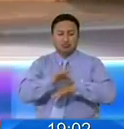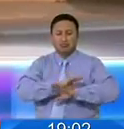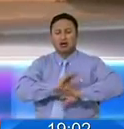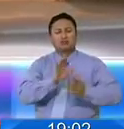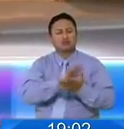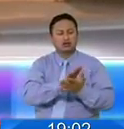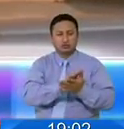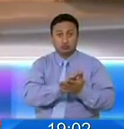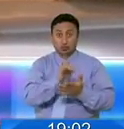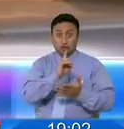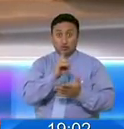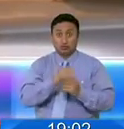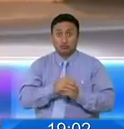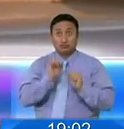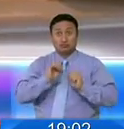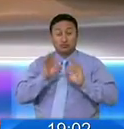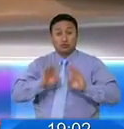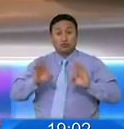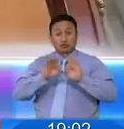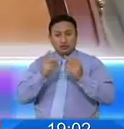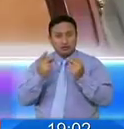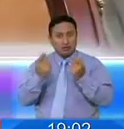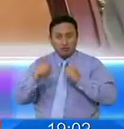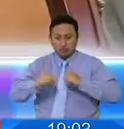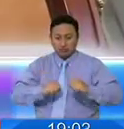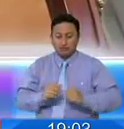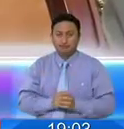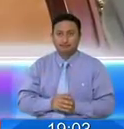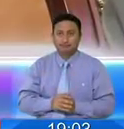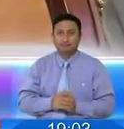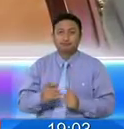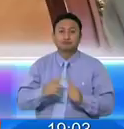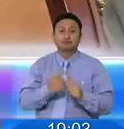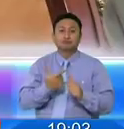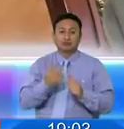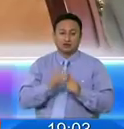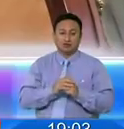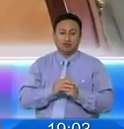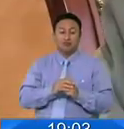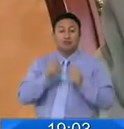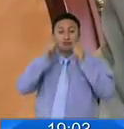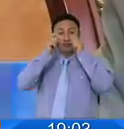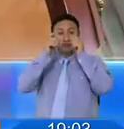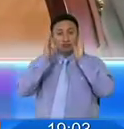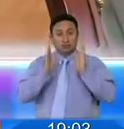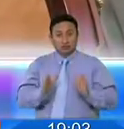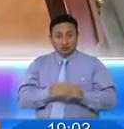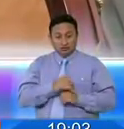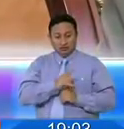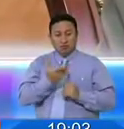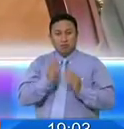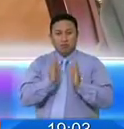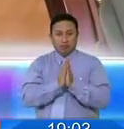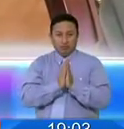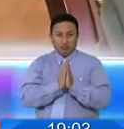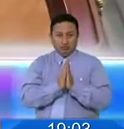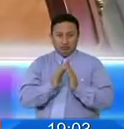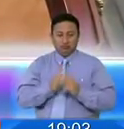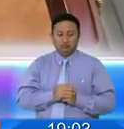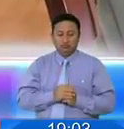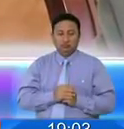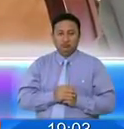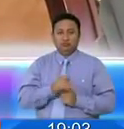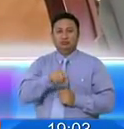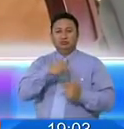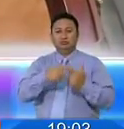a lo ocurrido y empezar a actuar. Lo que tiene que haber es una solicitud de la Fiscalía dentro de un proceso penal y un pedido de la